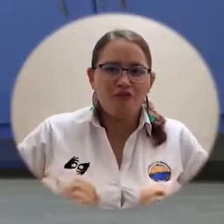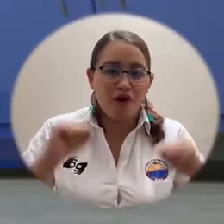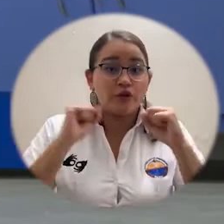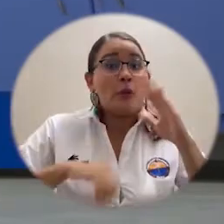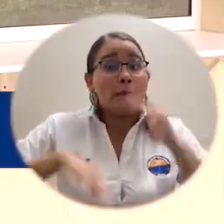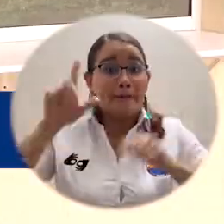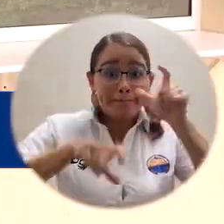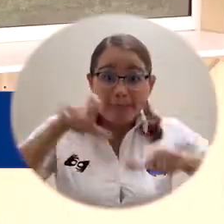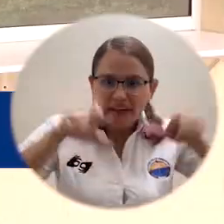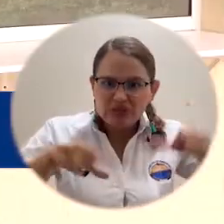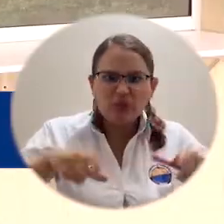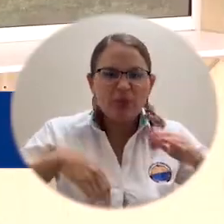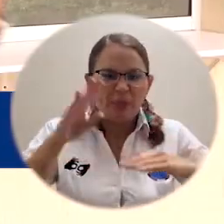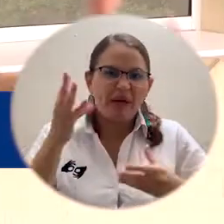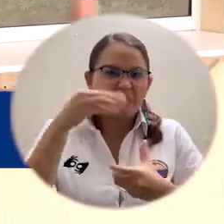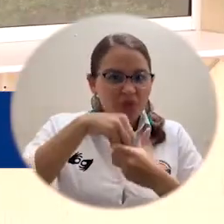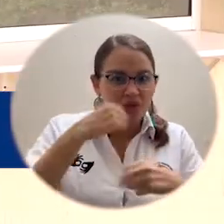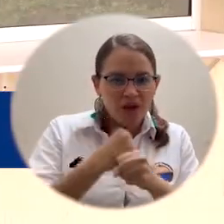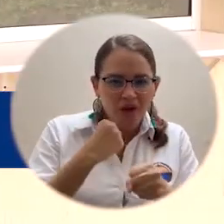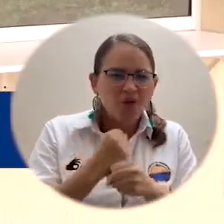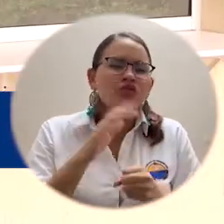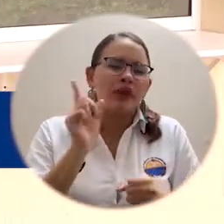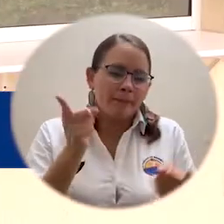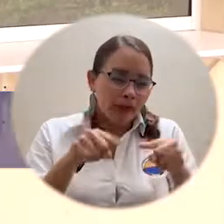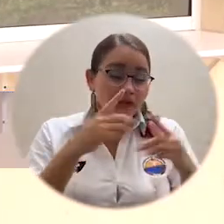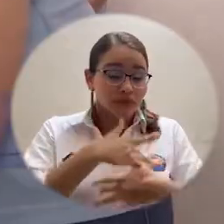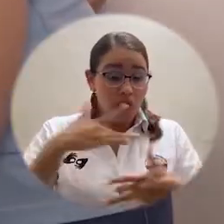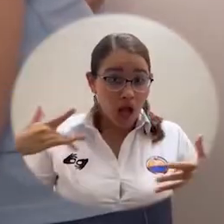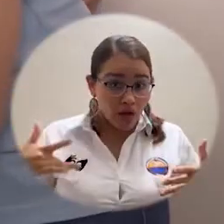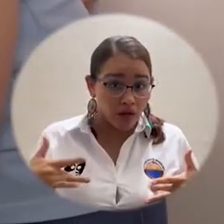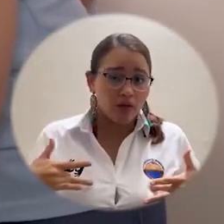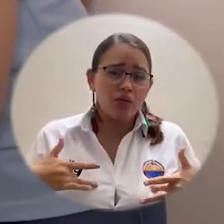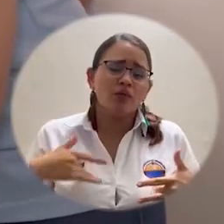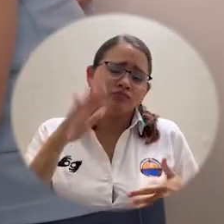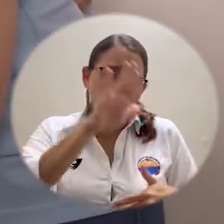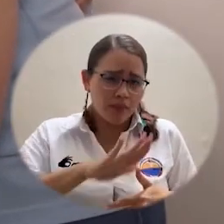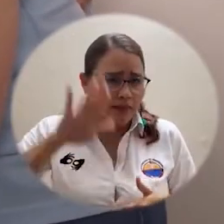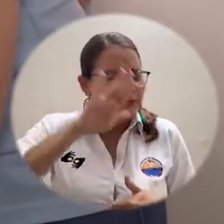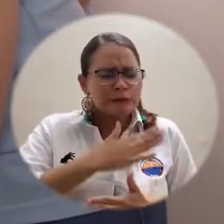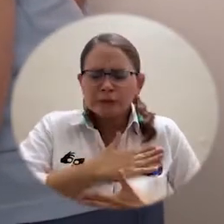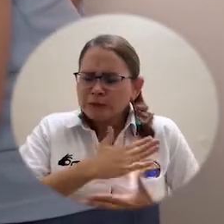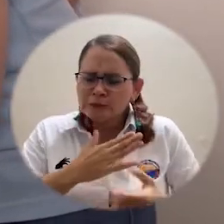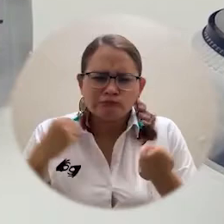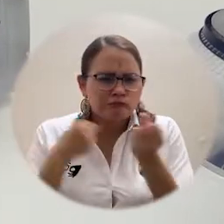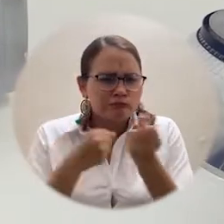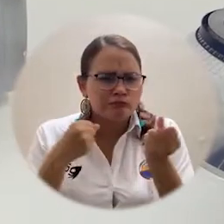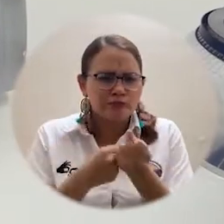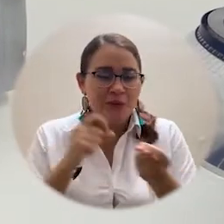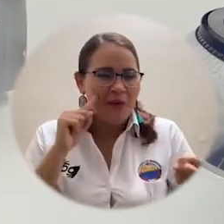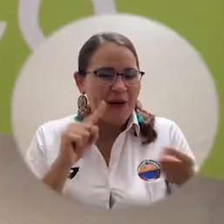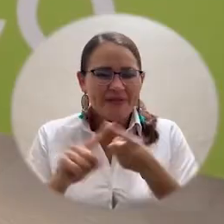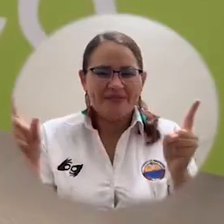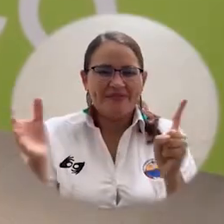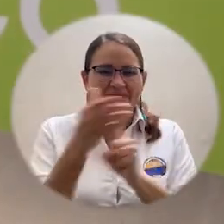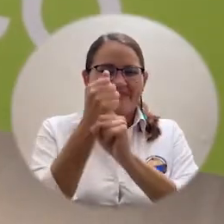equipo humano y técnico, tanto de la universidad como de salud departamental, hemos puesto todo nuestro empeño para generar este primer paso.